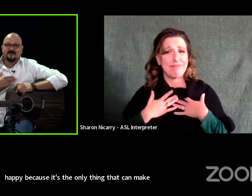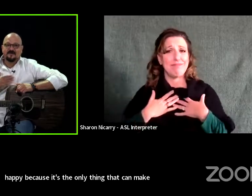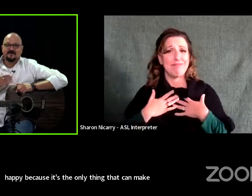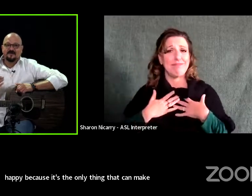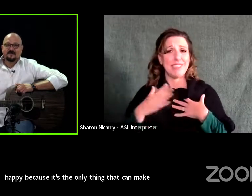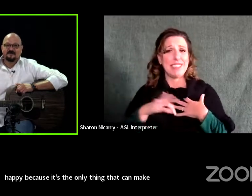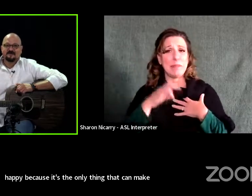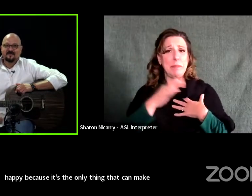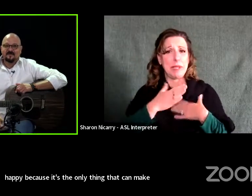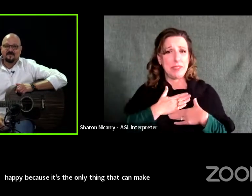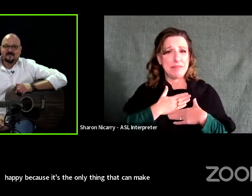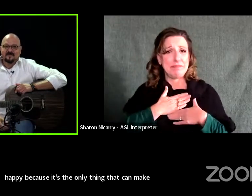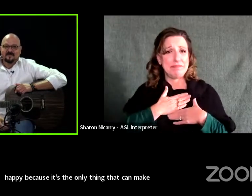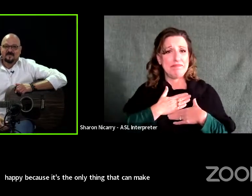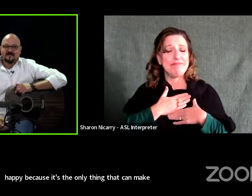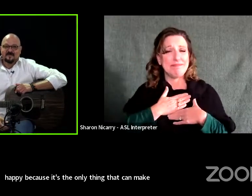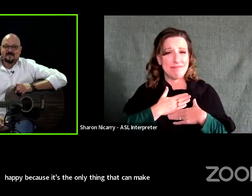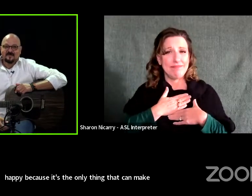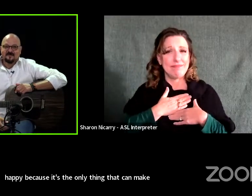spirit